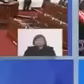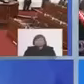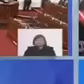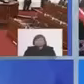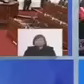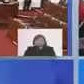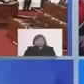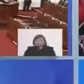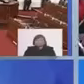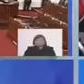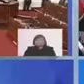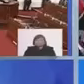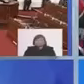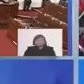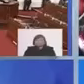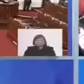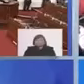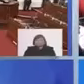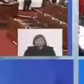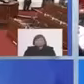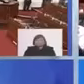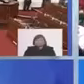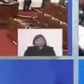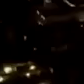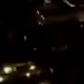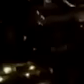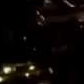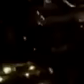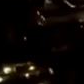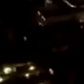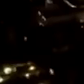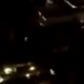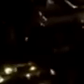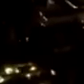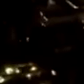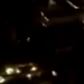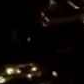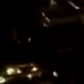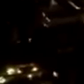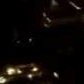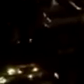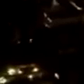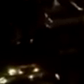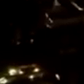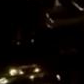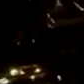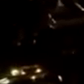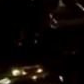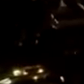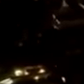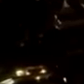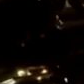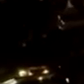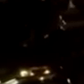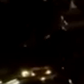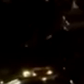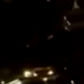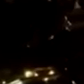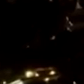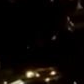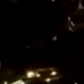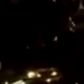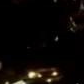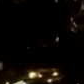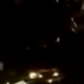sector importante estaba sin energía eléctrica. Miren, si esto hubiera ocurrido en la ciudad de Buenos Aires, era el título de tapa de los diarios, con